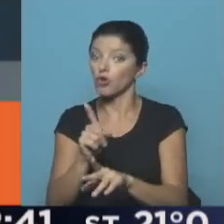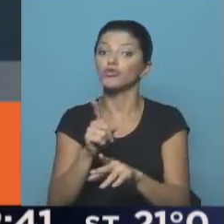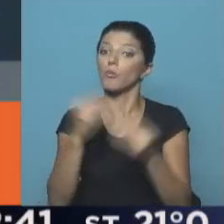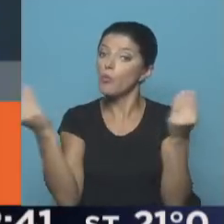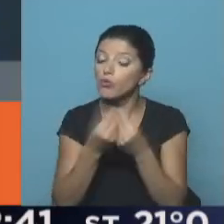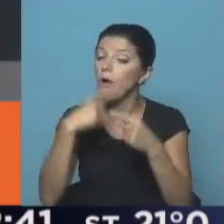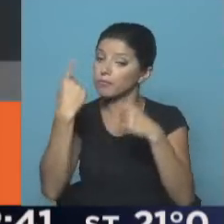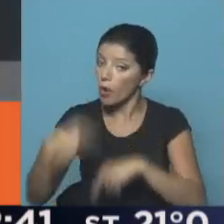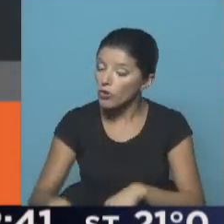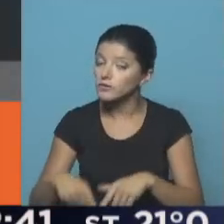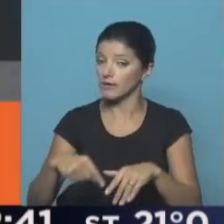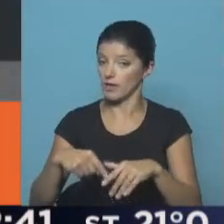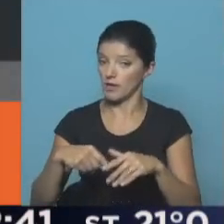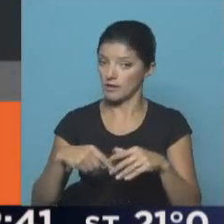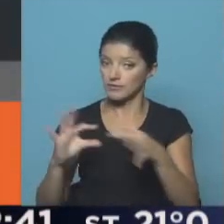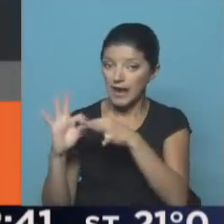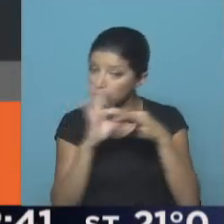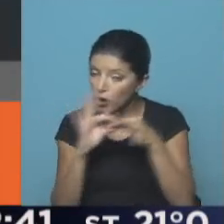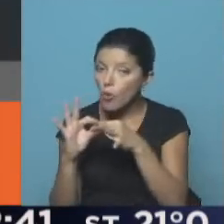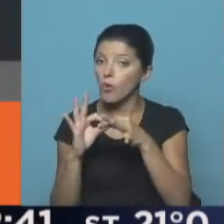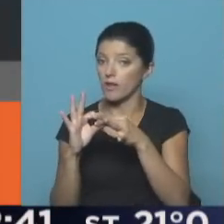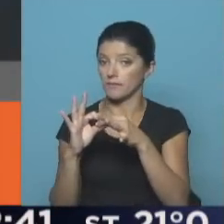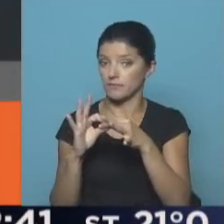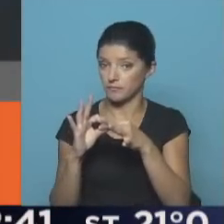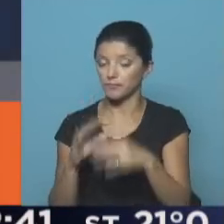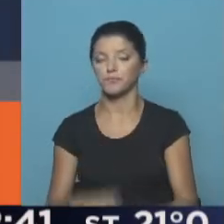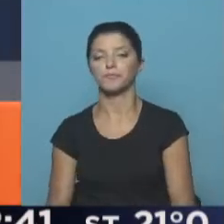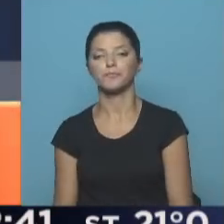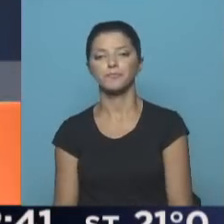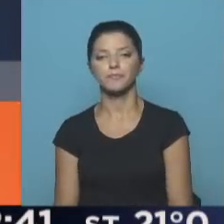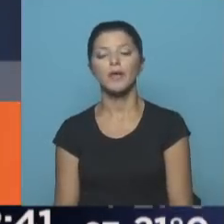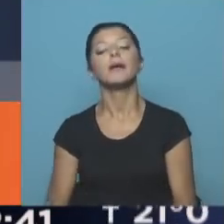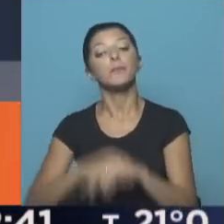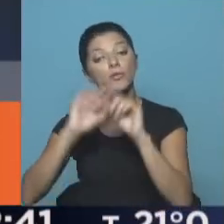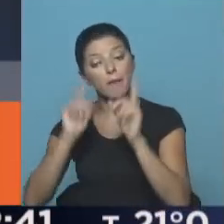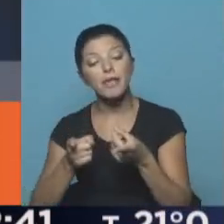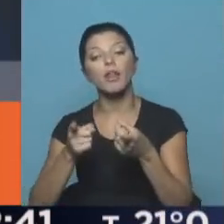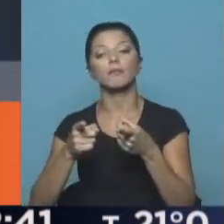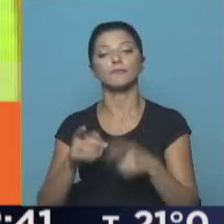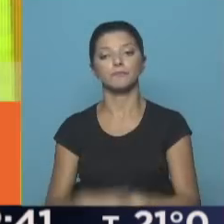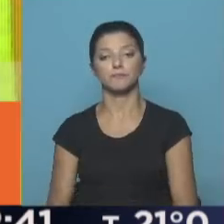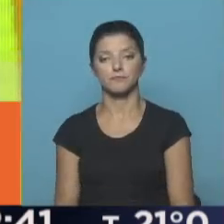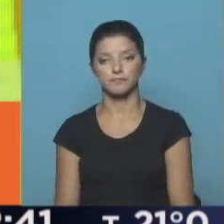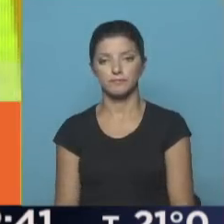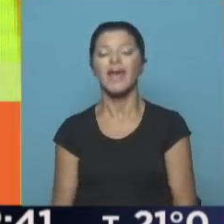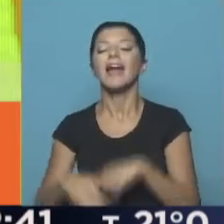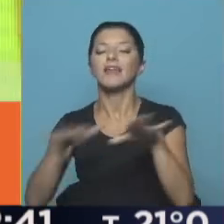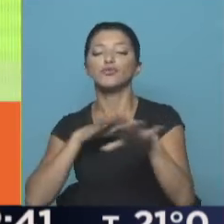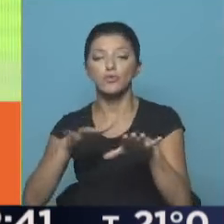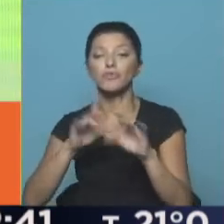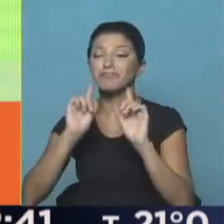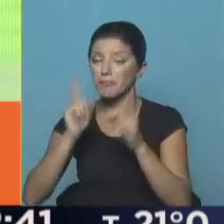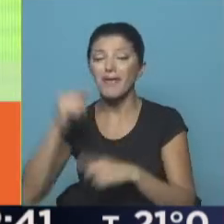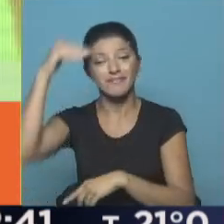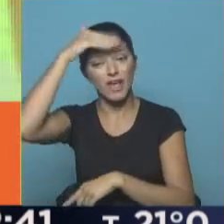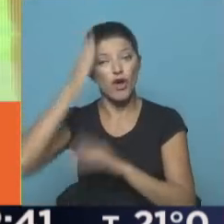no responden siempre a cuestiones puramente racionales. Y al mismo tiempo, la situación muy particular de Corea del Norte, que es